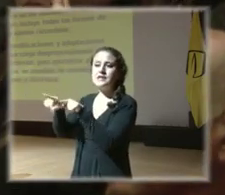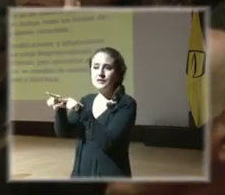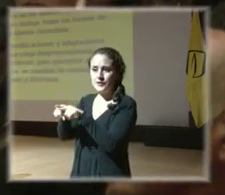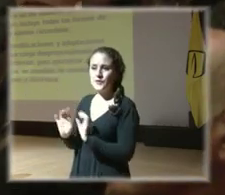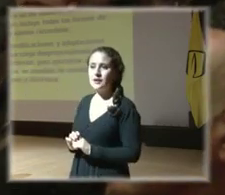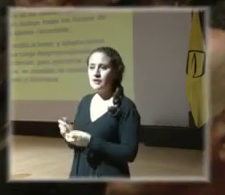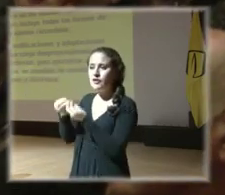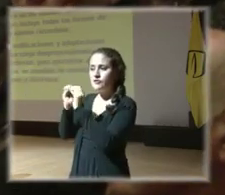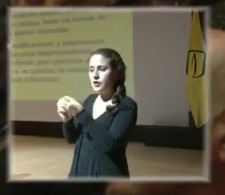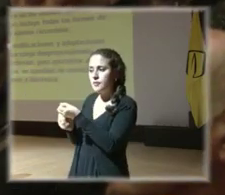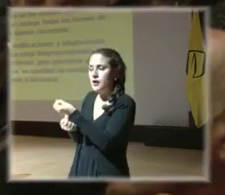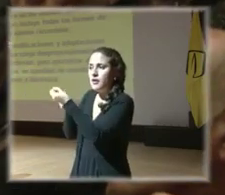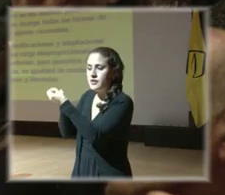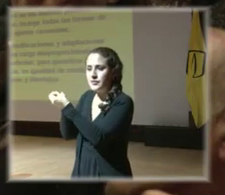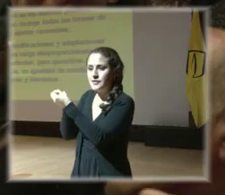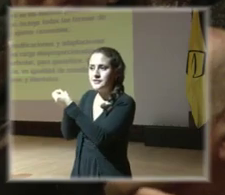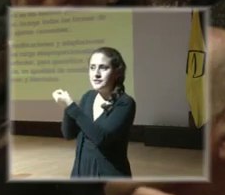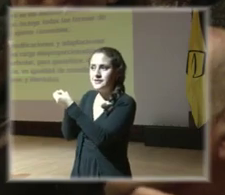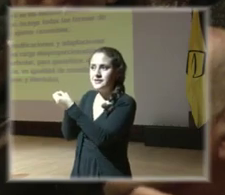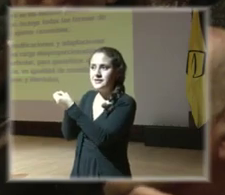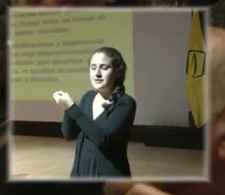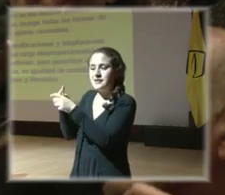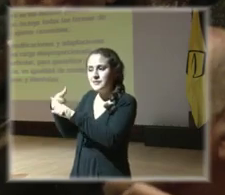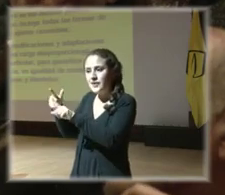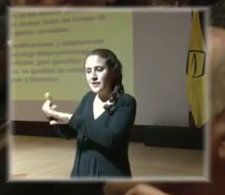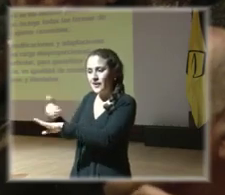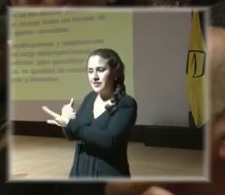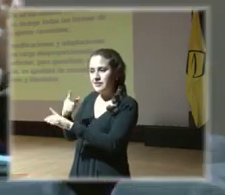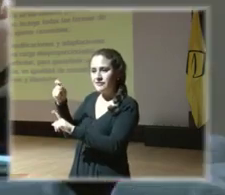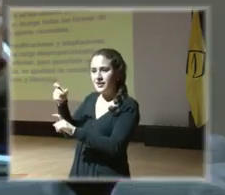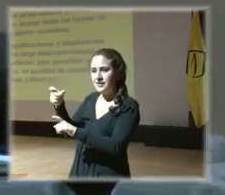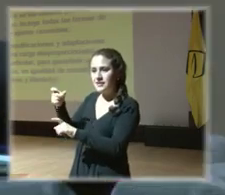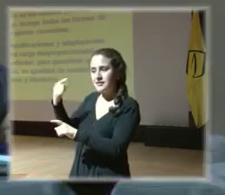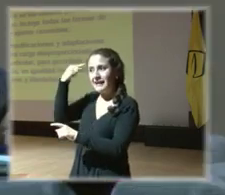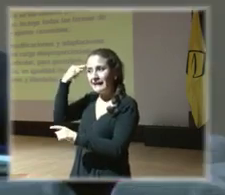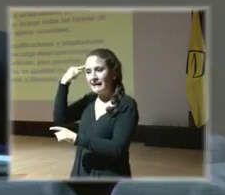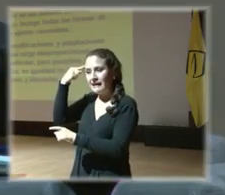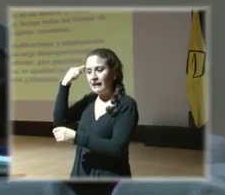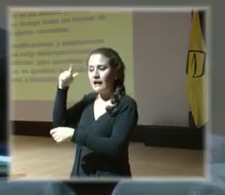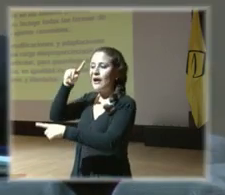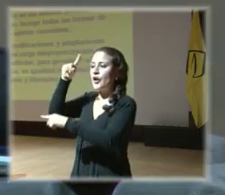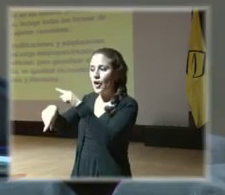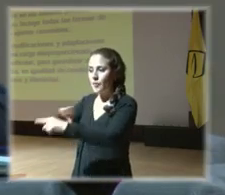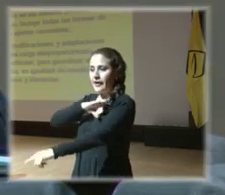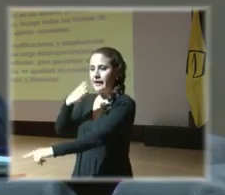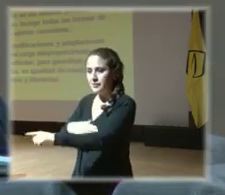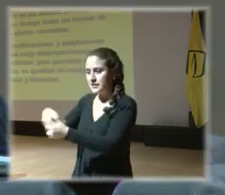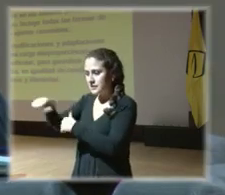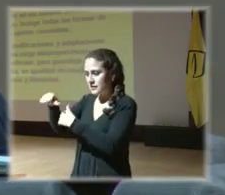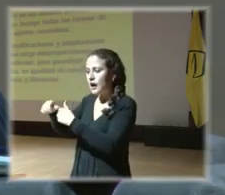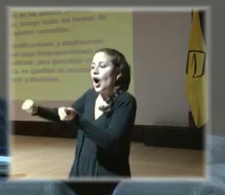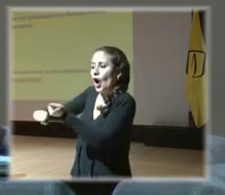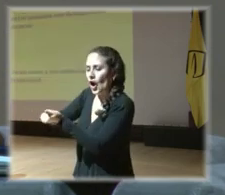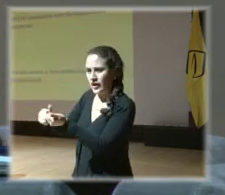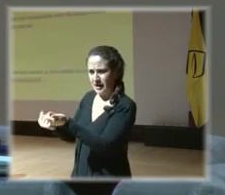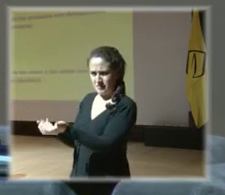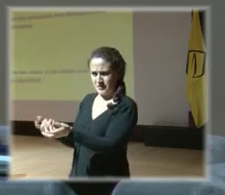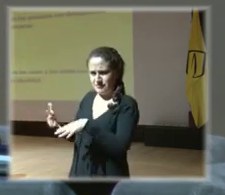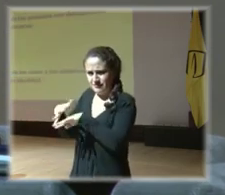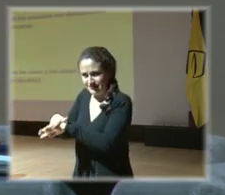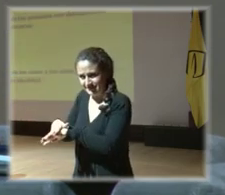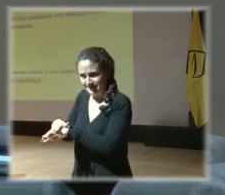de apoyos que funcionan, pero sin haber eliminado la institución de la incapacidad o de la interdicción.